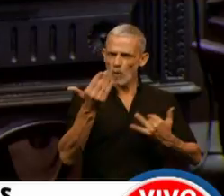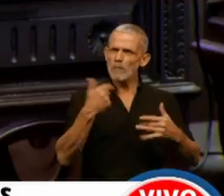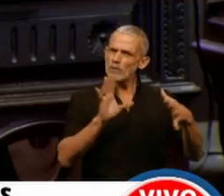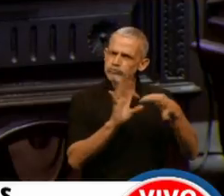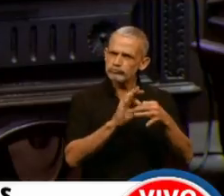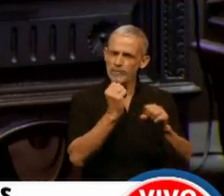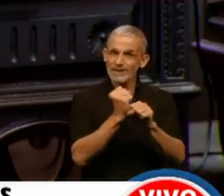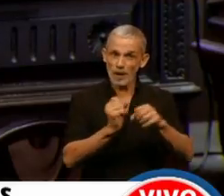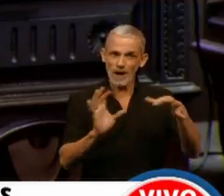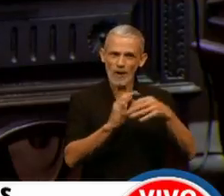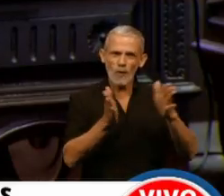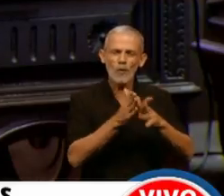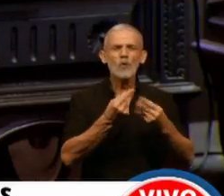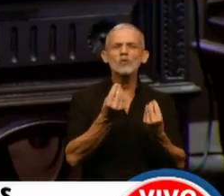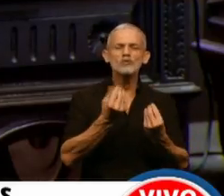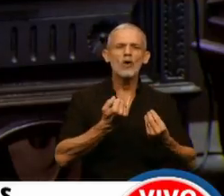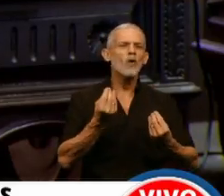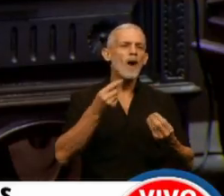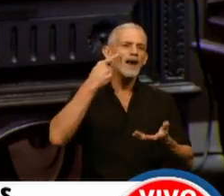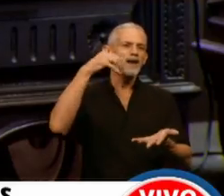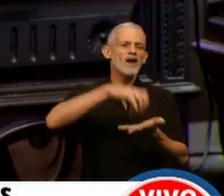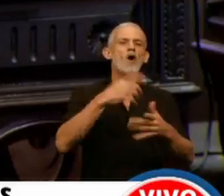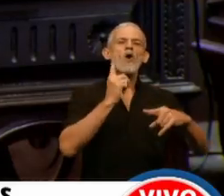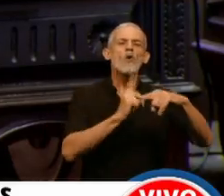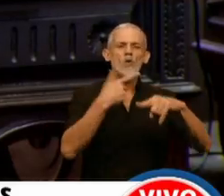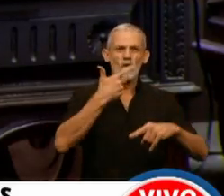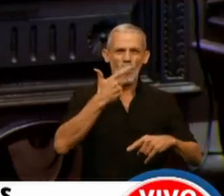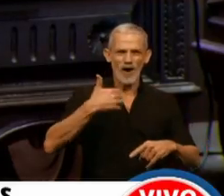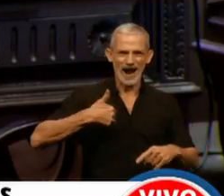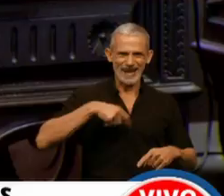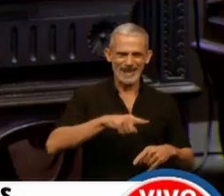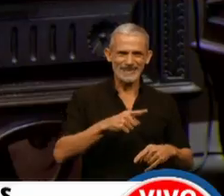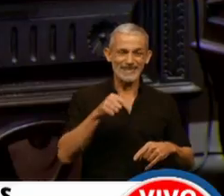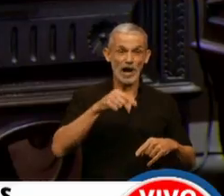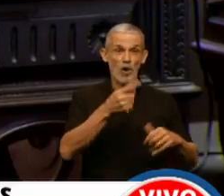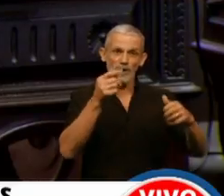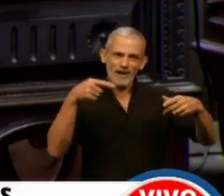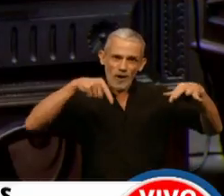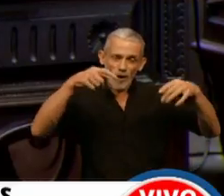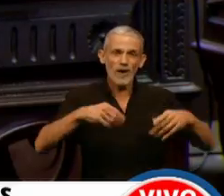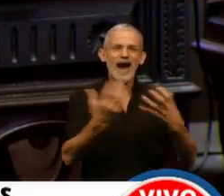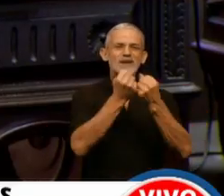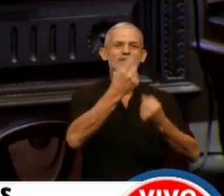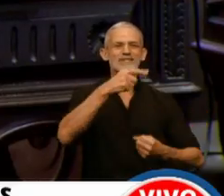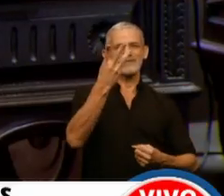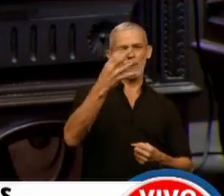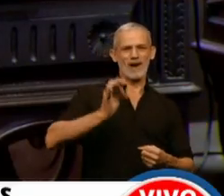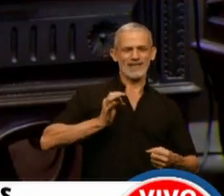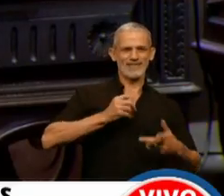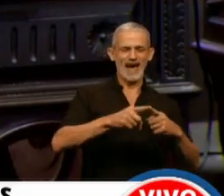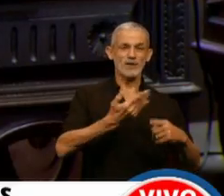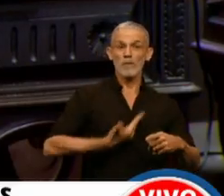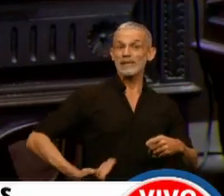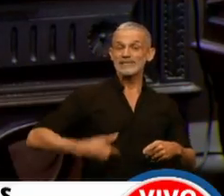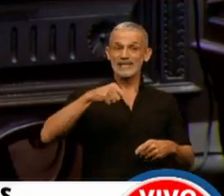articular mucho en el territorio que es la cruz roja argentina que hoy cumple 141 años con la presidencia en